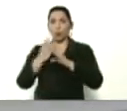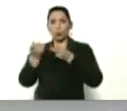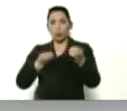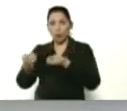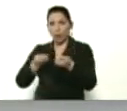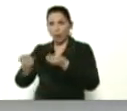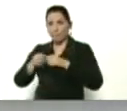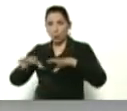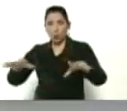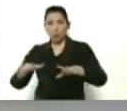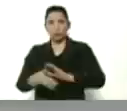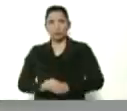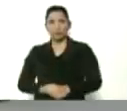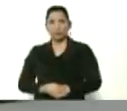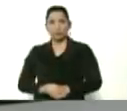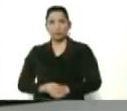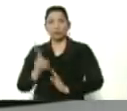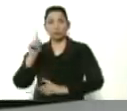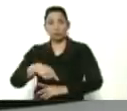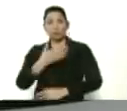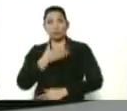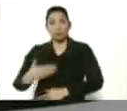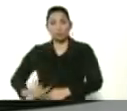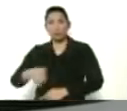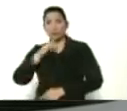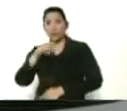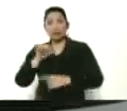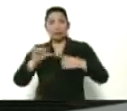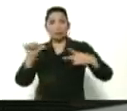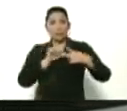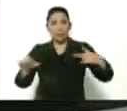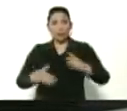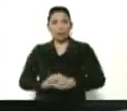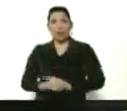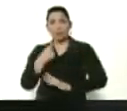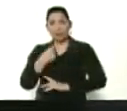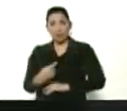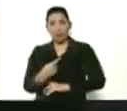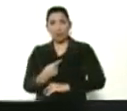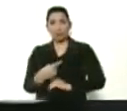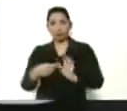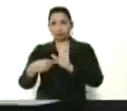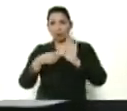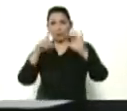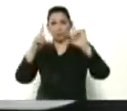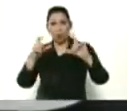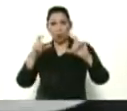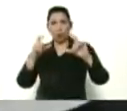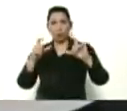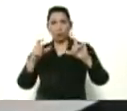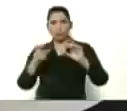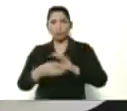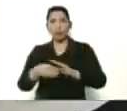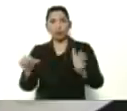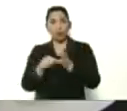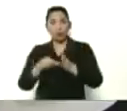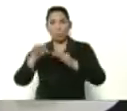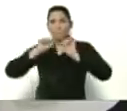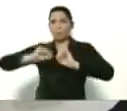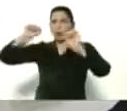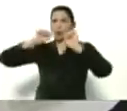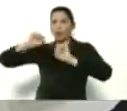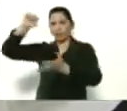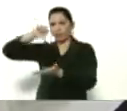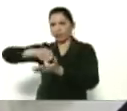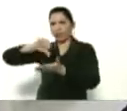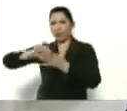brote. Incluso el presidente lo mencionó esta semana, mostró una fotografía donde hubo protestas en Pensilvania,